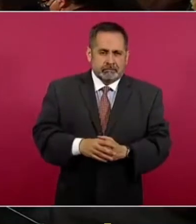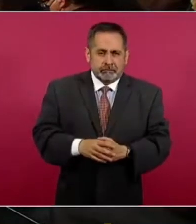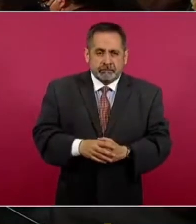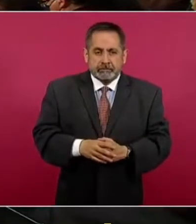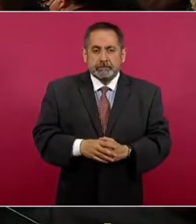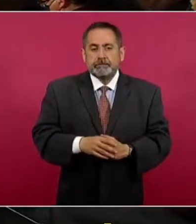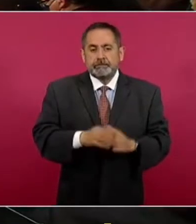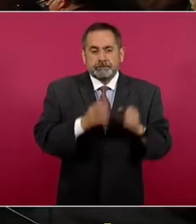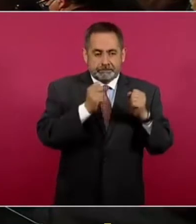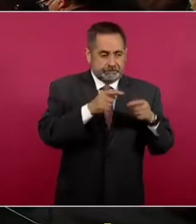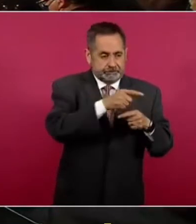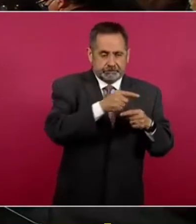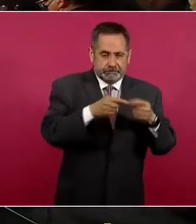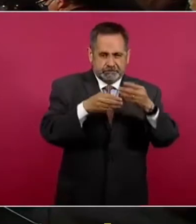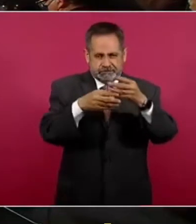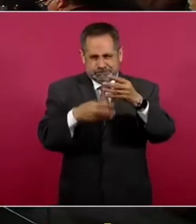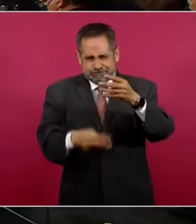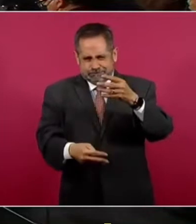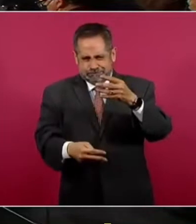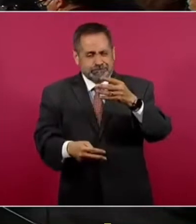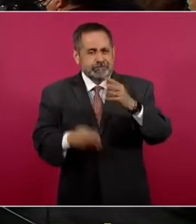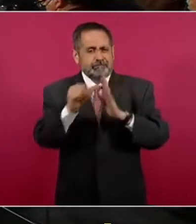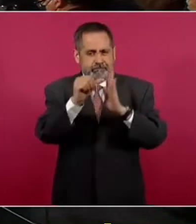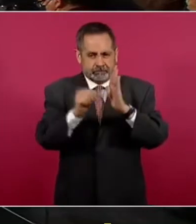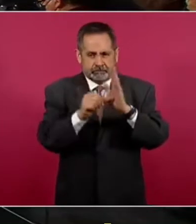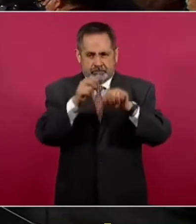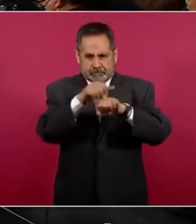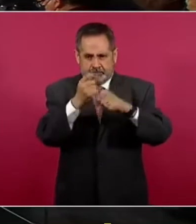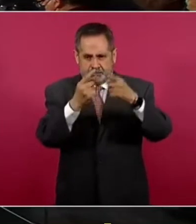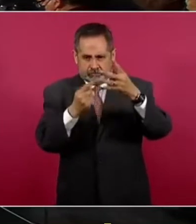Son tantos los transitorios para afianzar